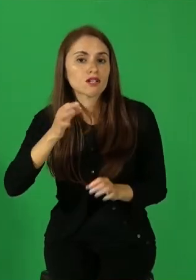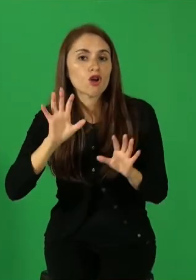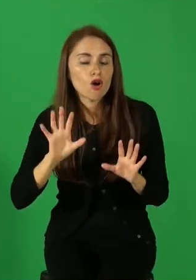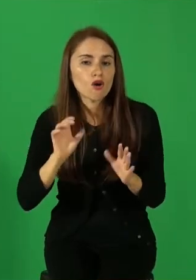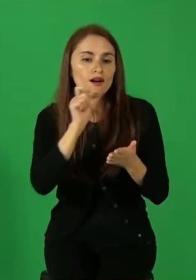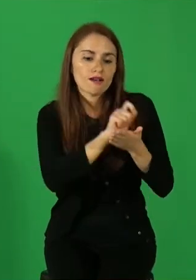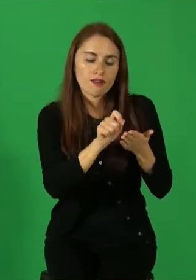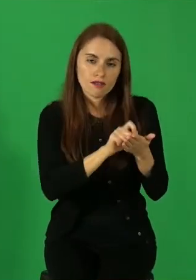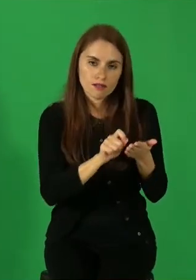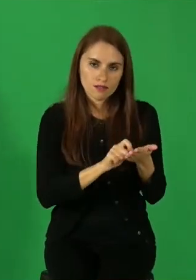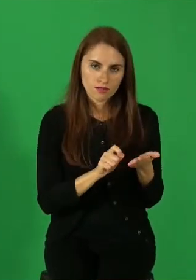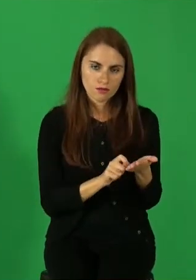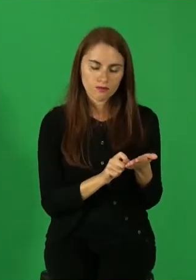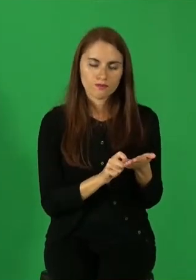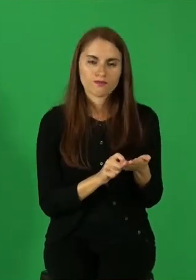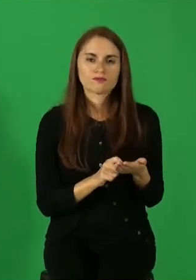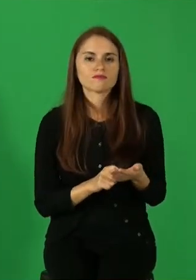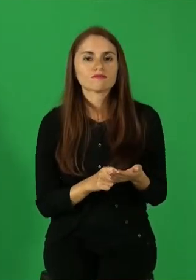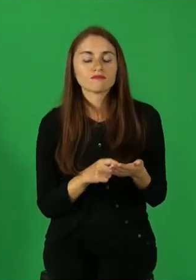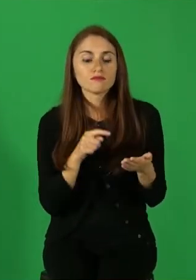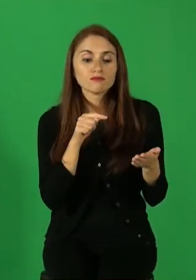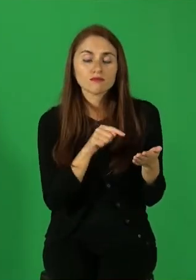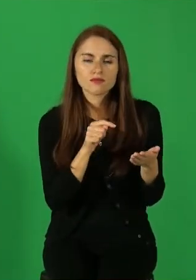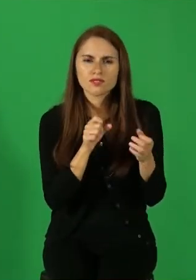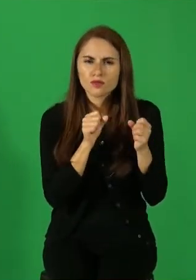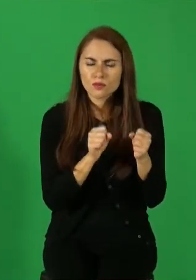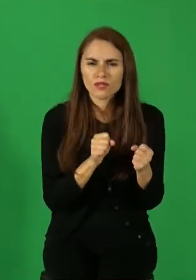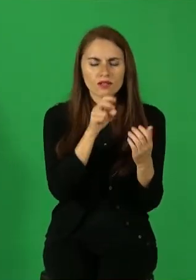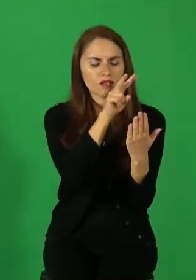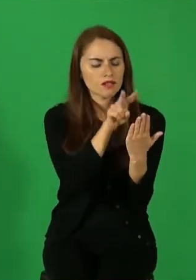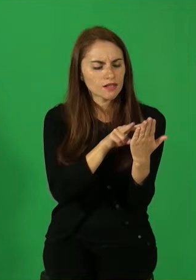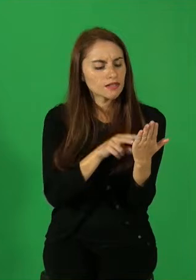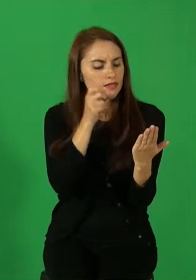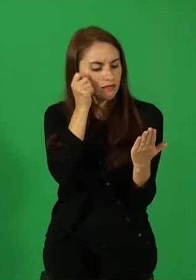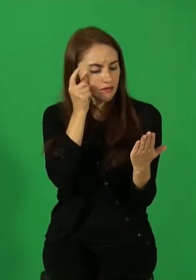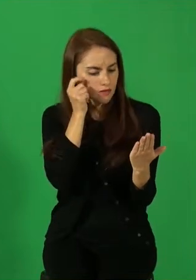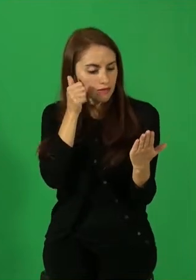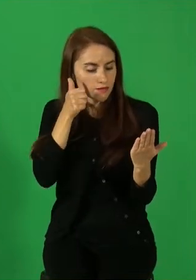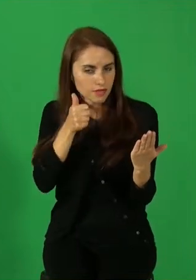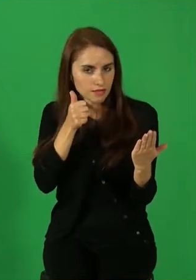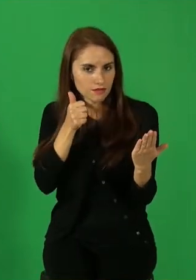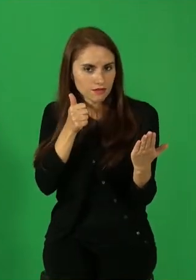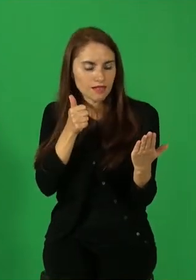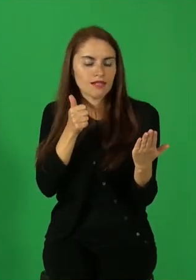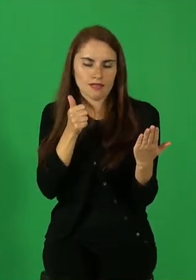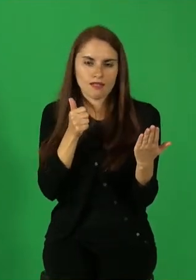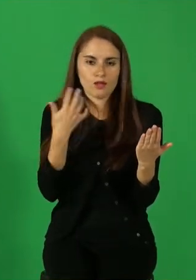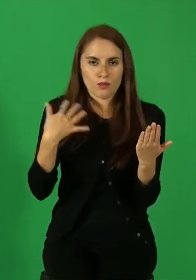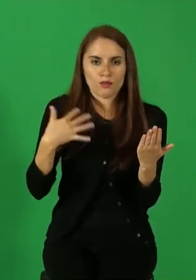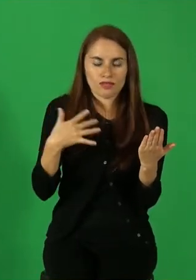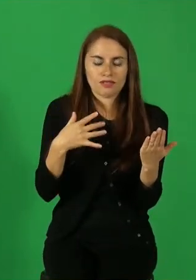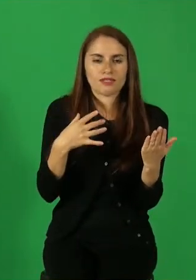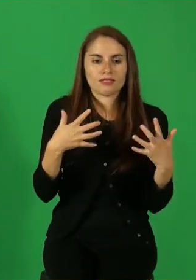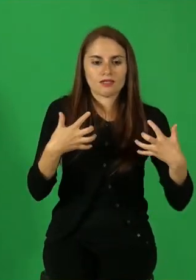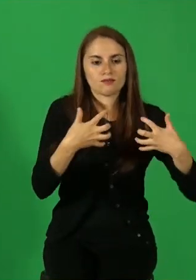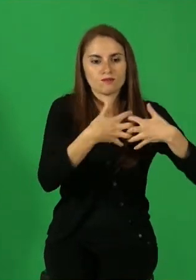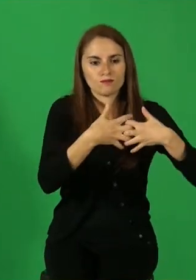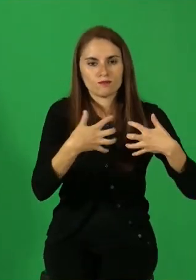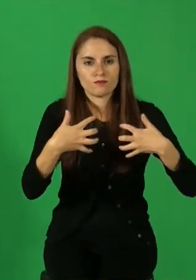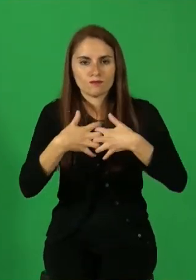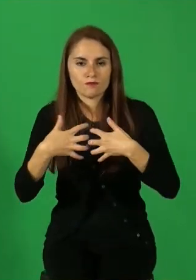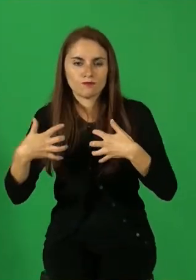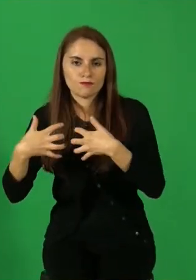texto, para que éste pueda entenderse. Entonces, para ello, ¿qué se